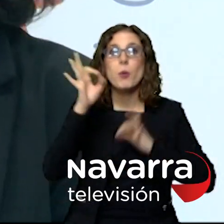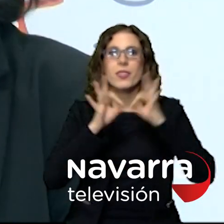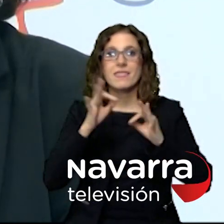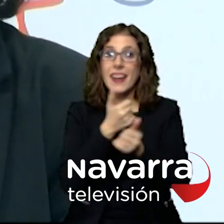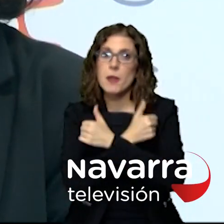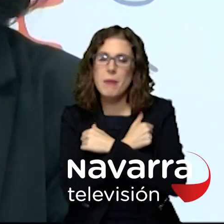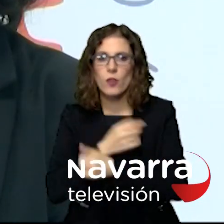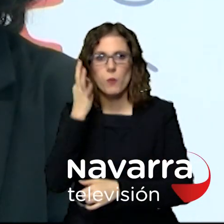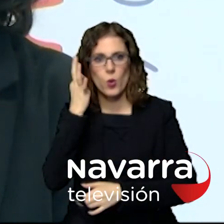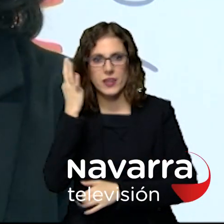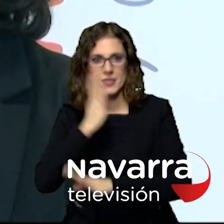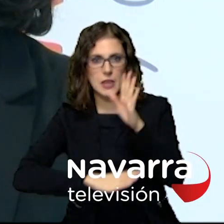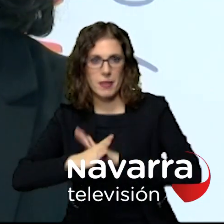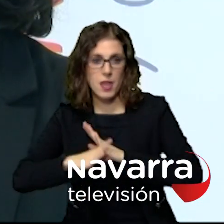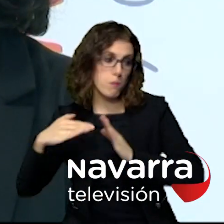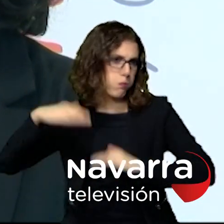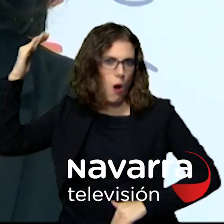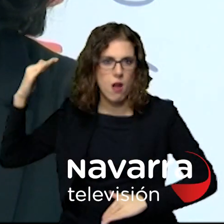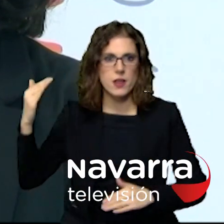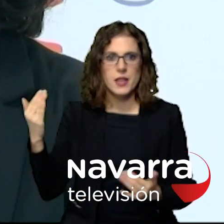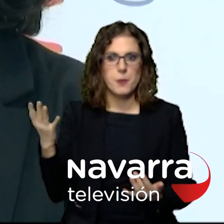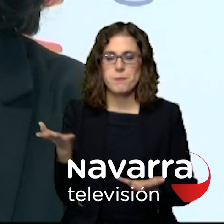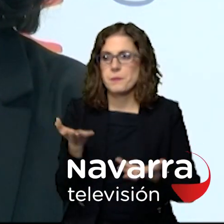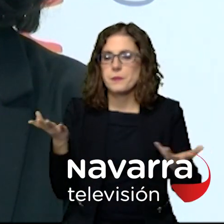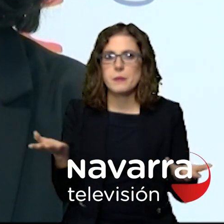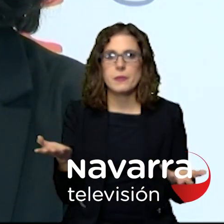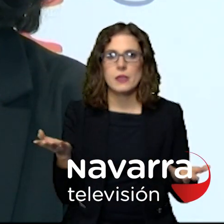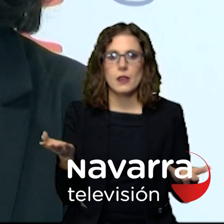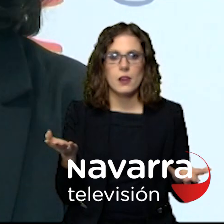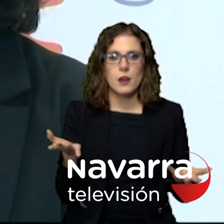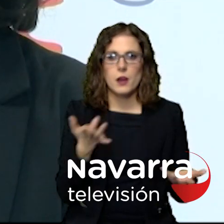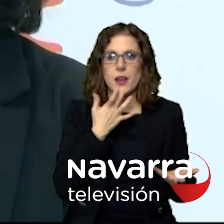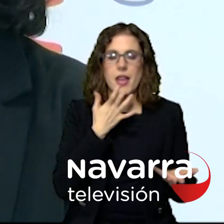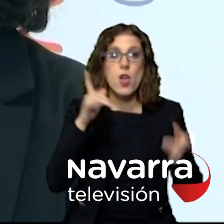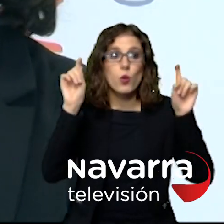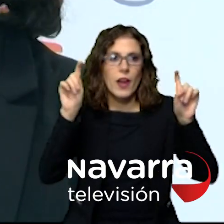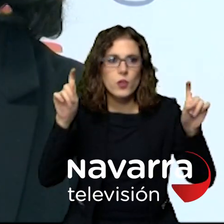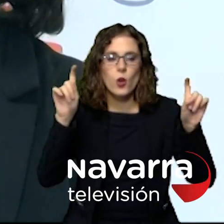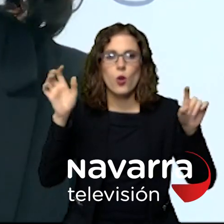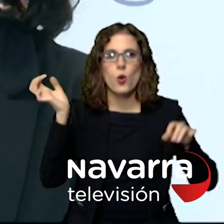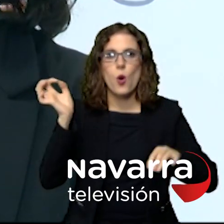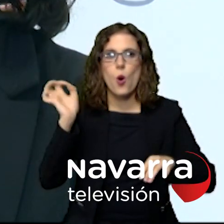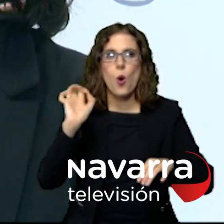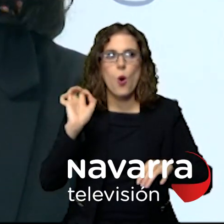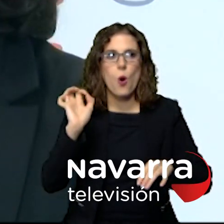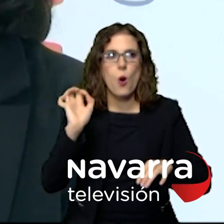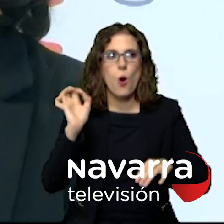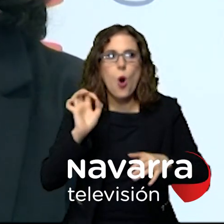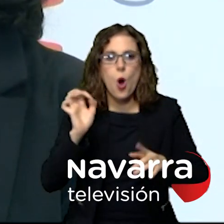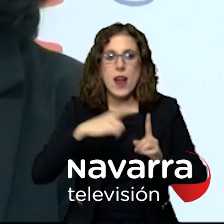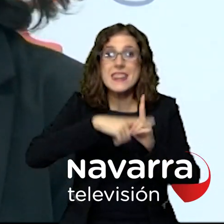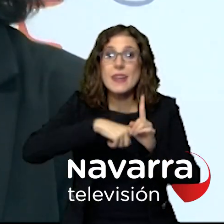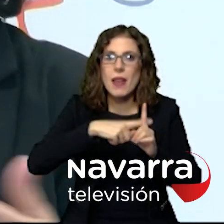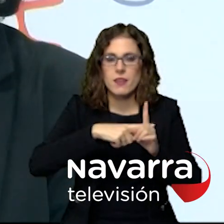estas mujeres, muchísimo mayor, cuál es la educación o el nivel